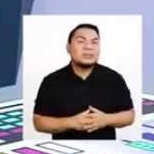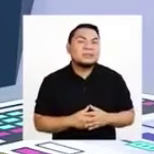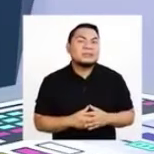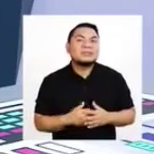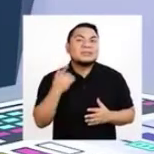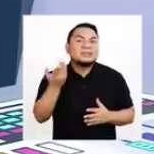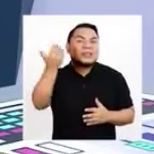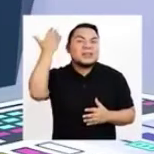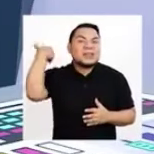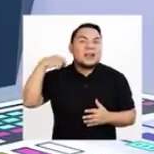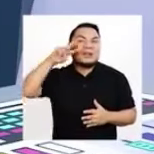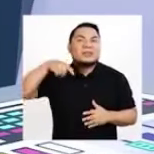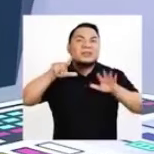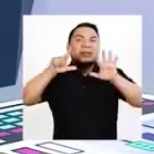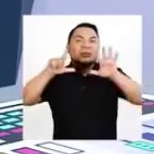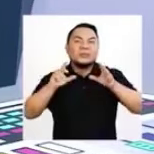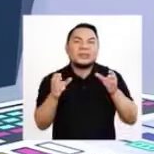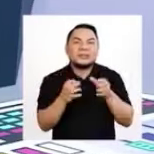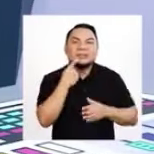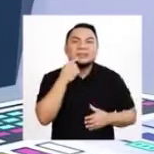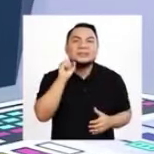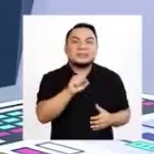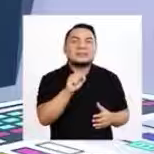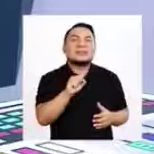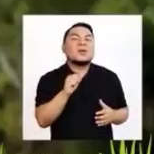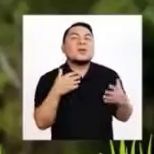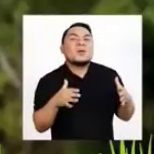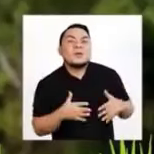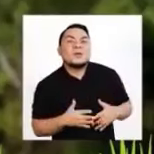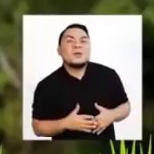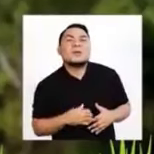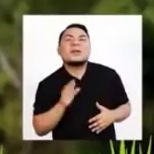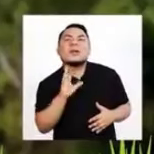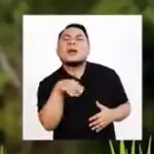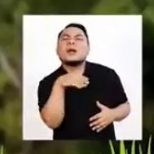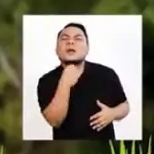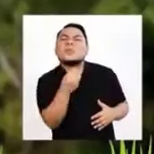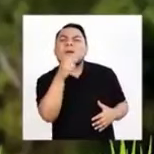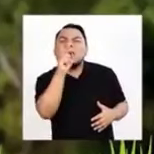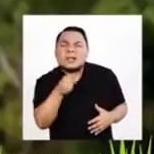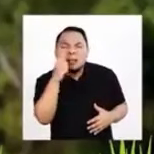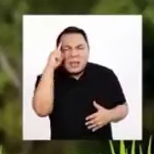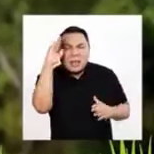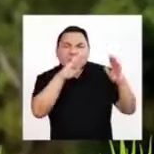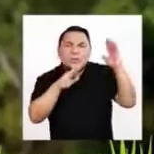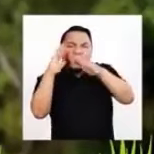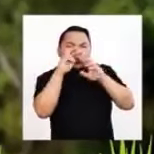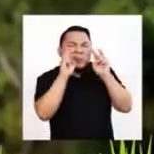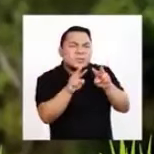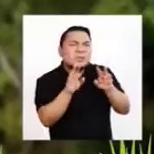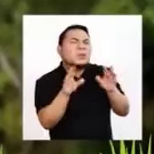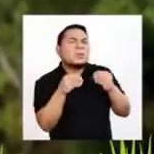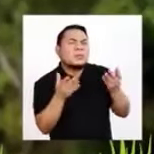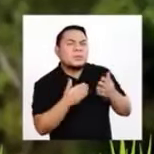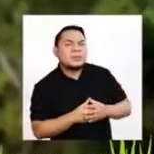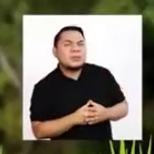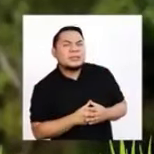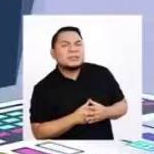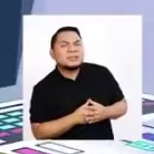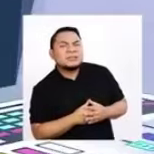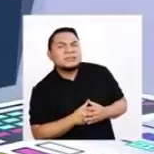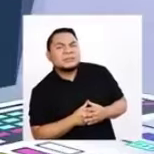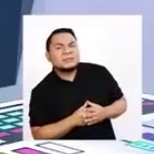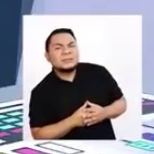terremoto ocurrido en Pisco en el 2007. ¡Oh! ¿Y por qué te ves tan preocupada,